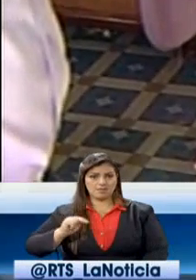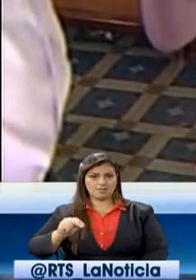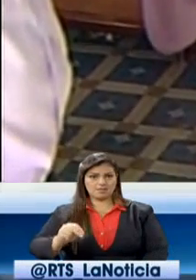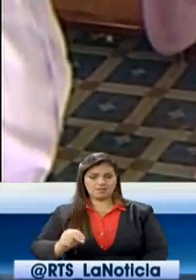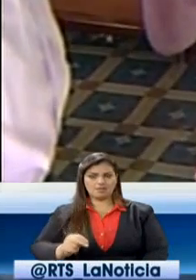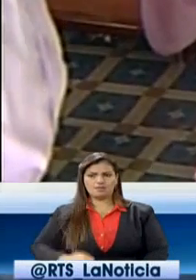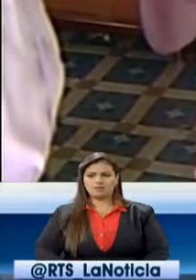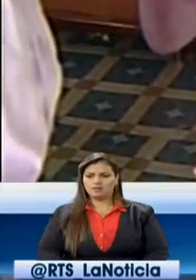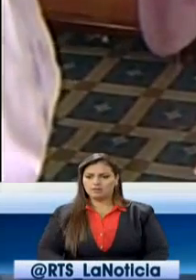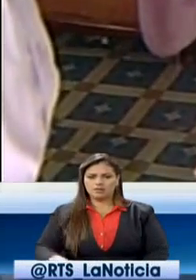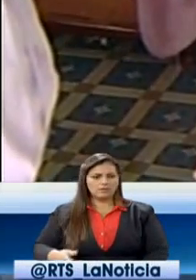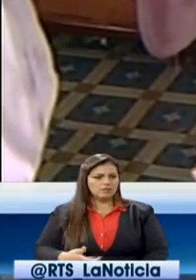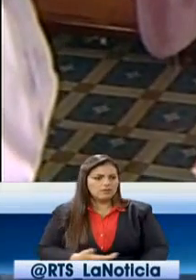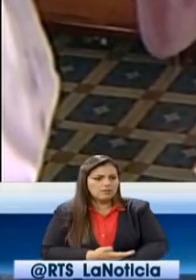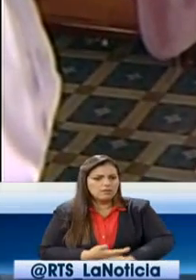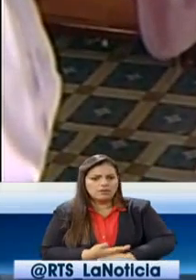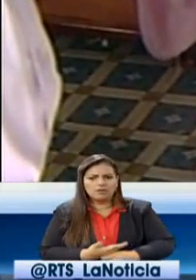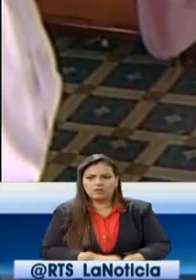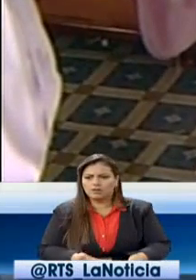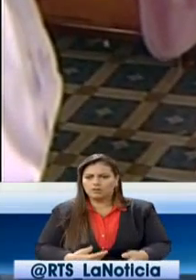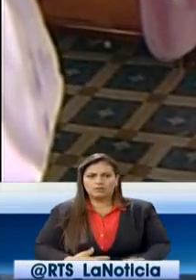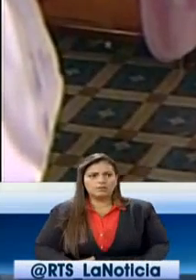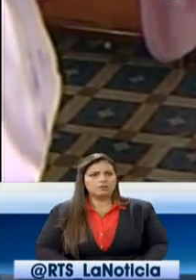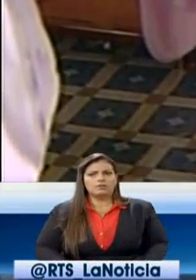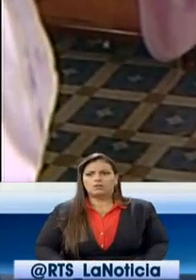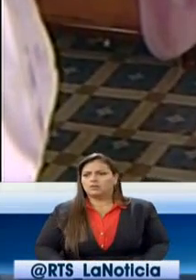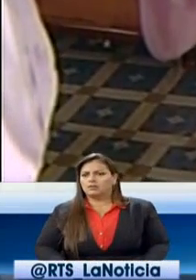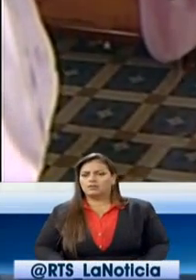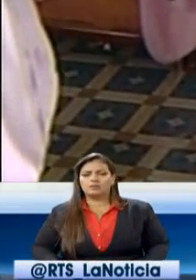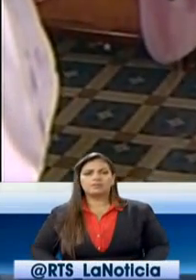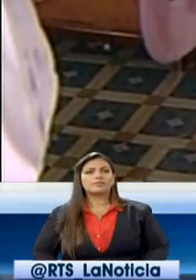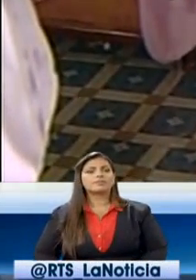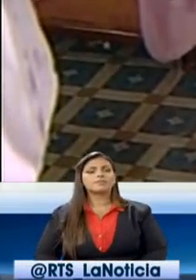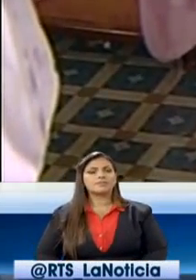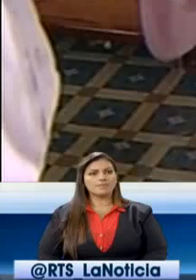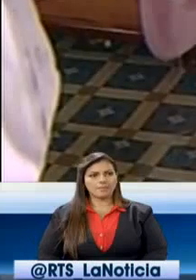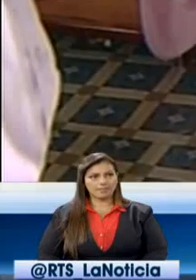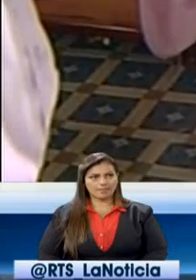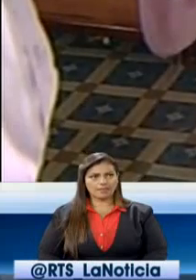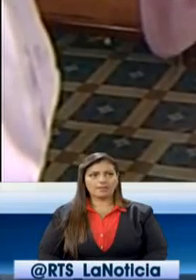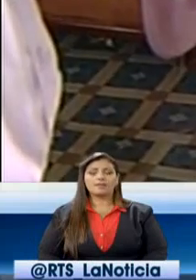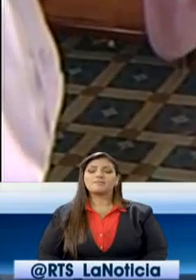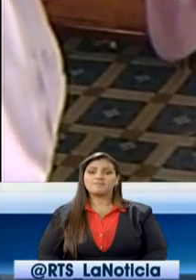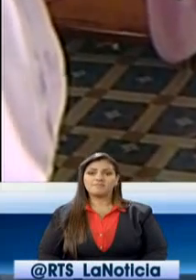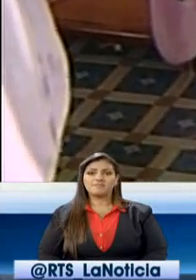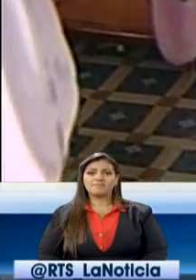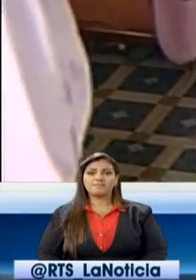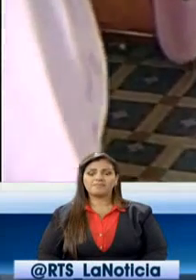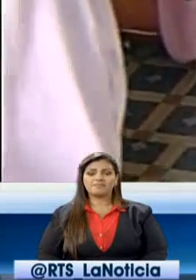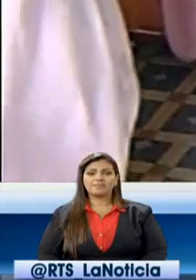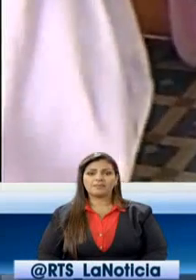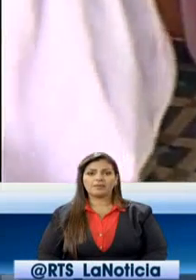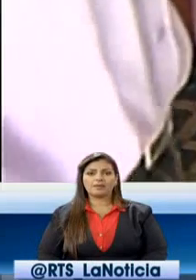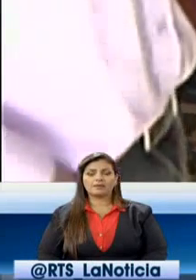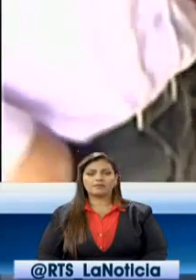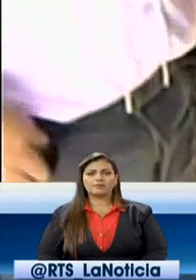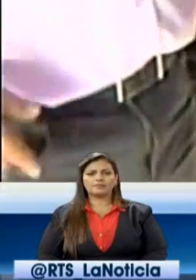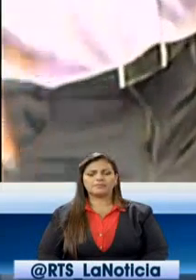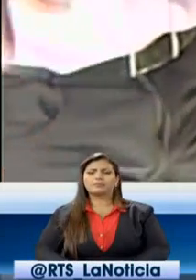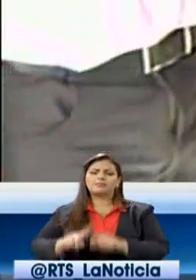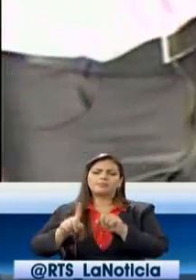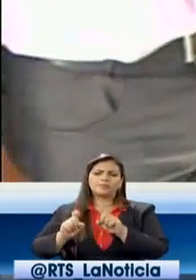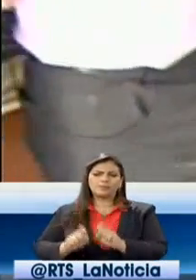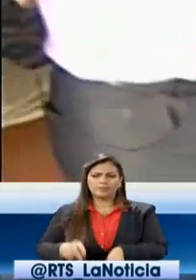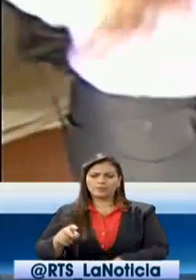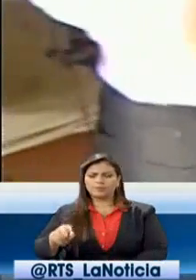iba a matar y la bebé estaba ahí de él, entonces cogieron y le dio el celular enseguida. ¿Usted pudo divisar cuántas